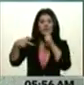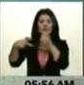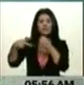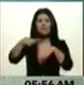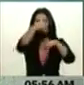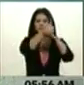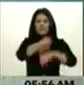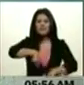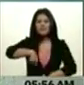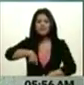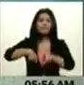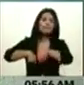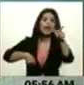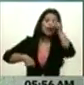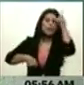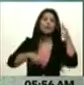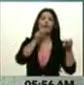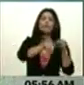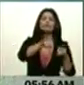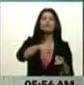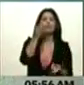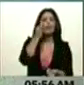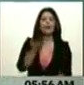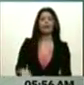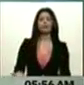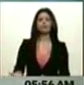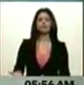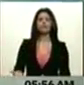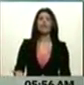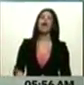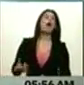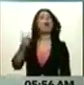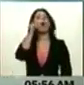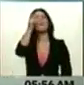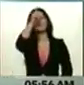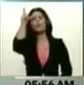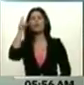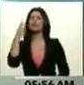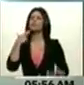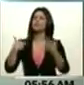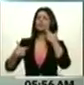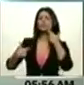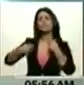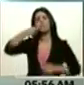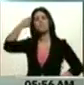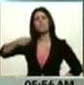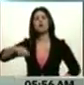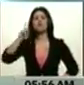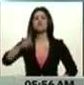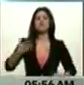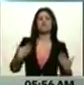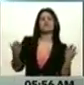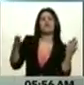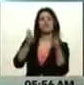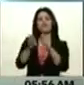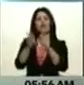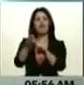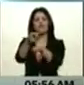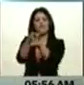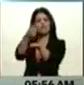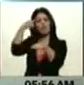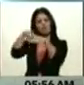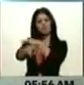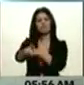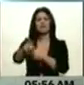abril del año 2002 y que salió tirándosela de machito, diciendo, trancamos en Fuerteventura y metimos los carros, y le dio